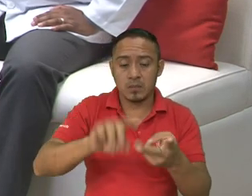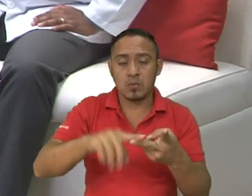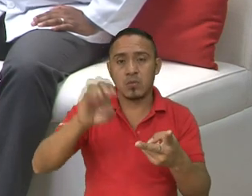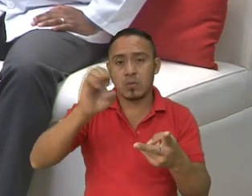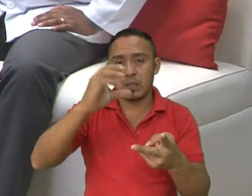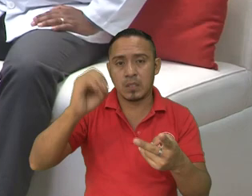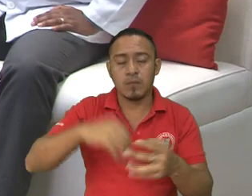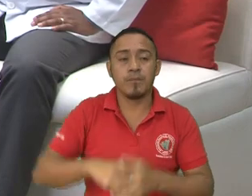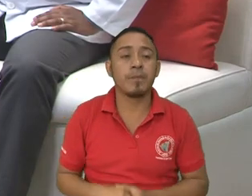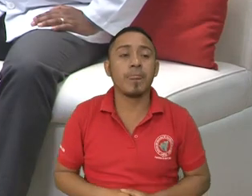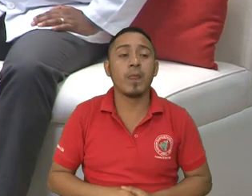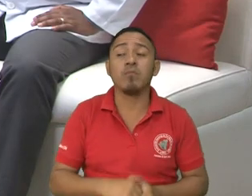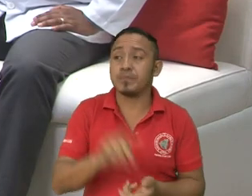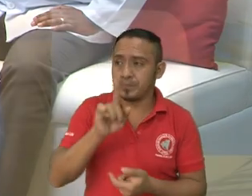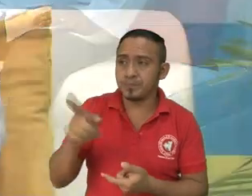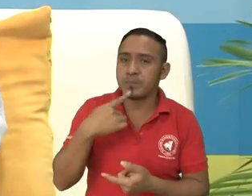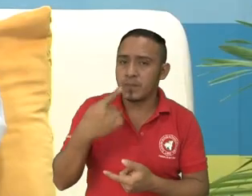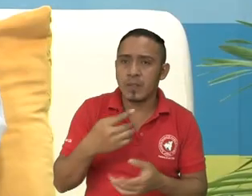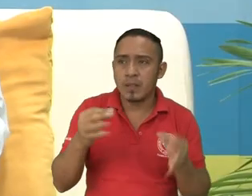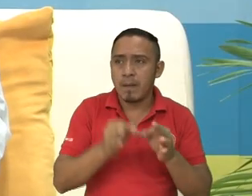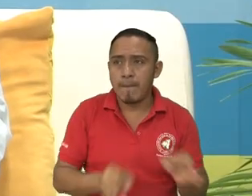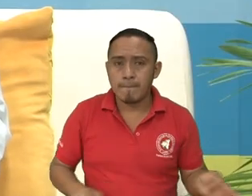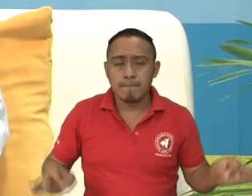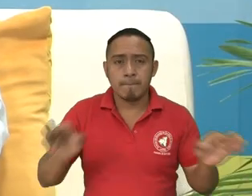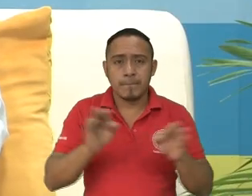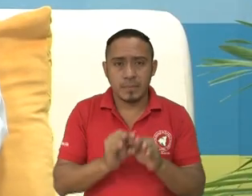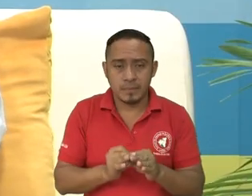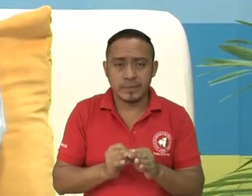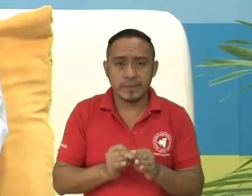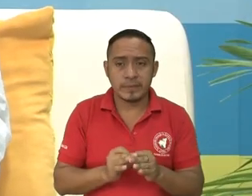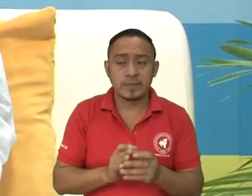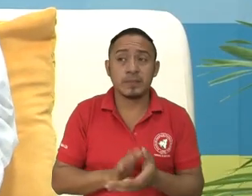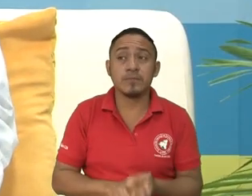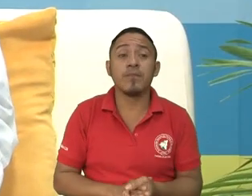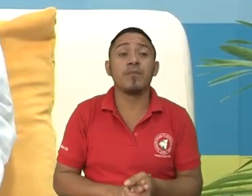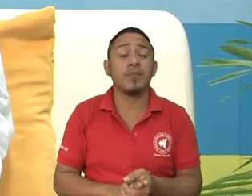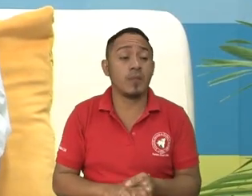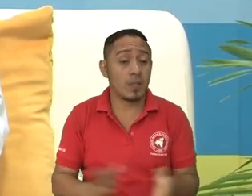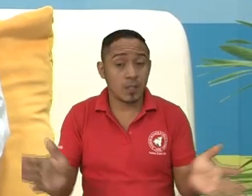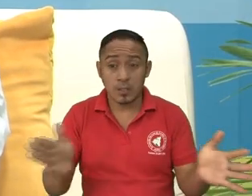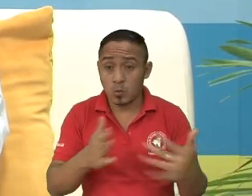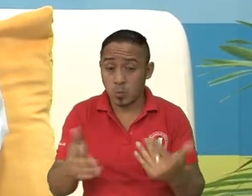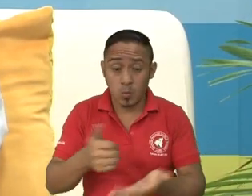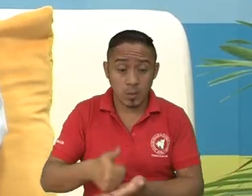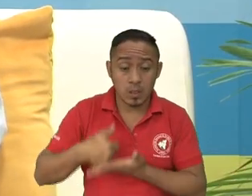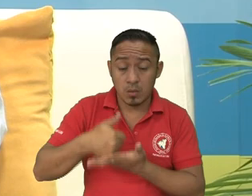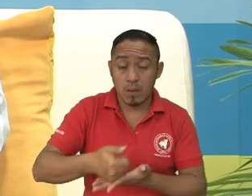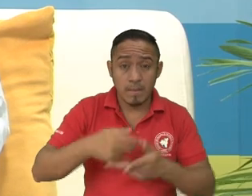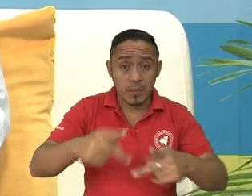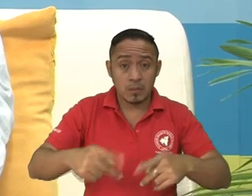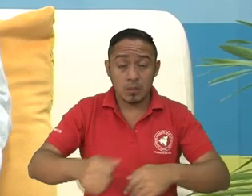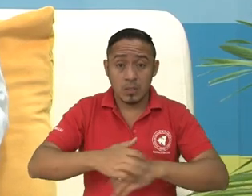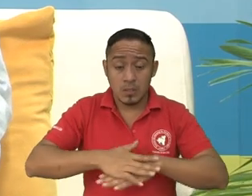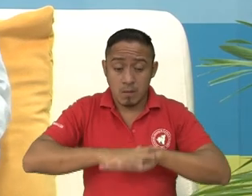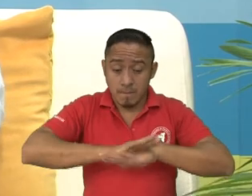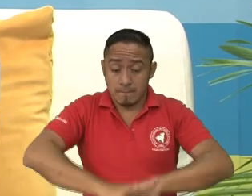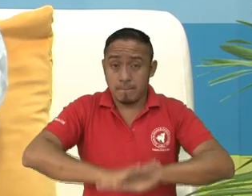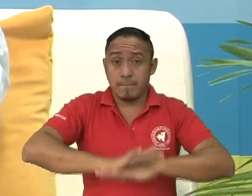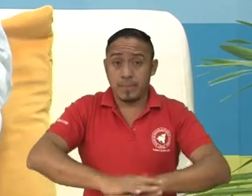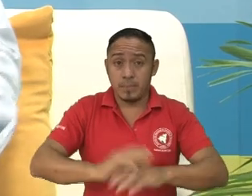muy interesante y fundamental, doctor. Si no hay descarga eléctrica o reanimación eléctrica, la persona puede fallecer.